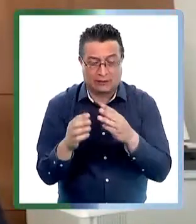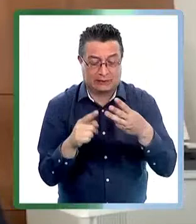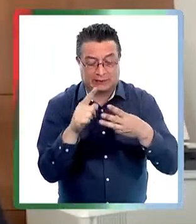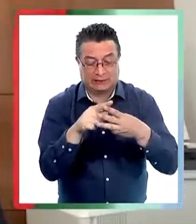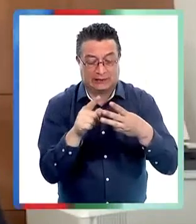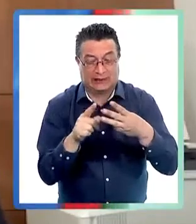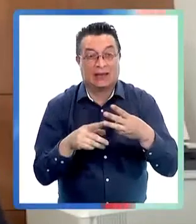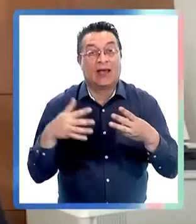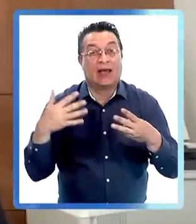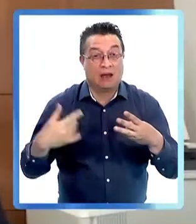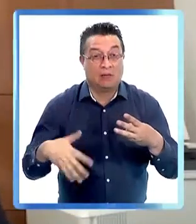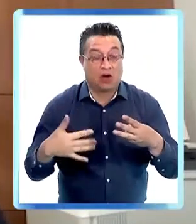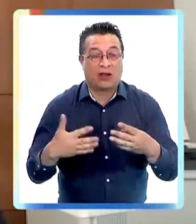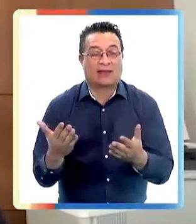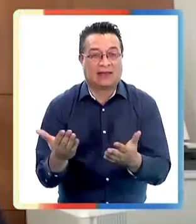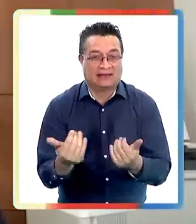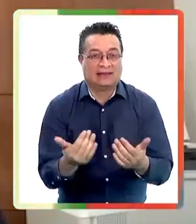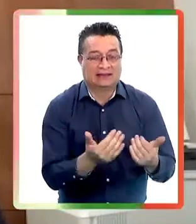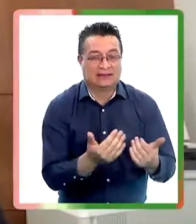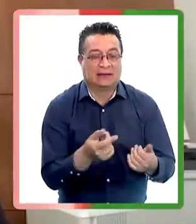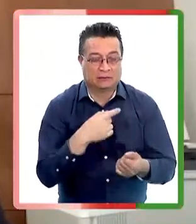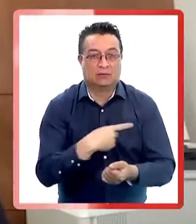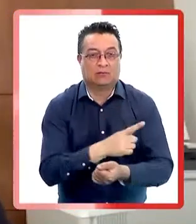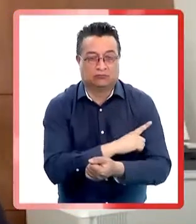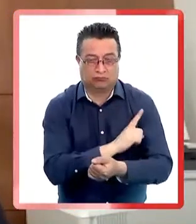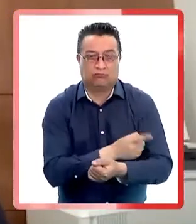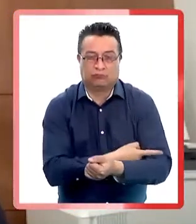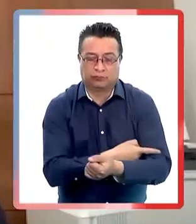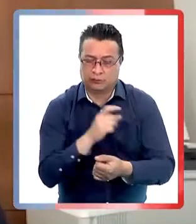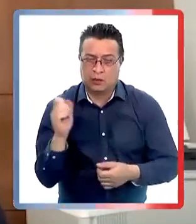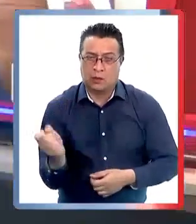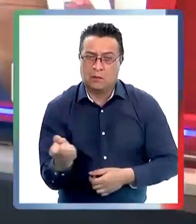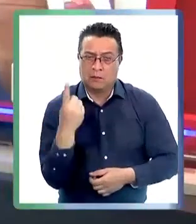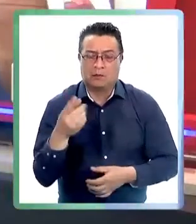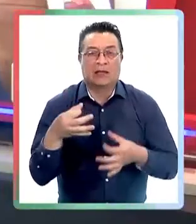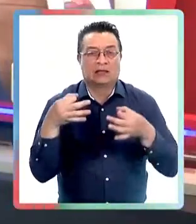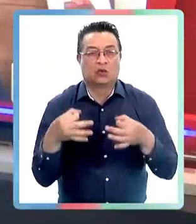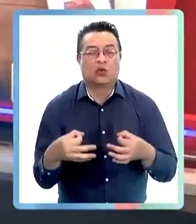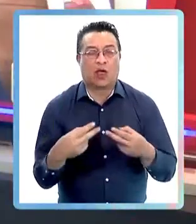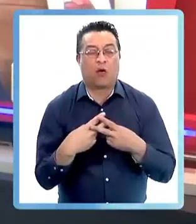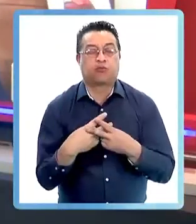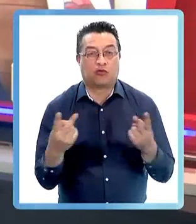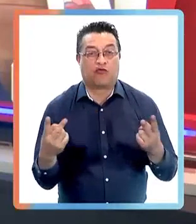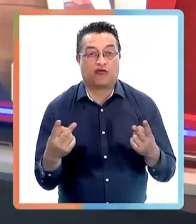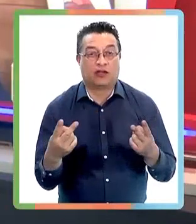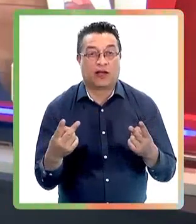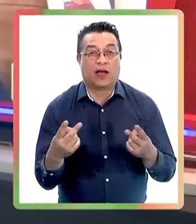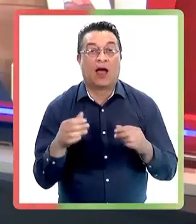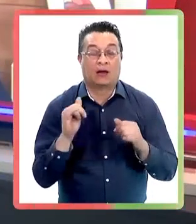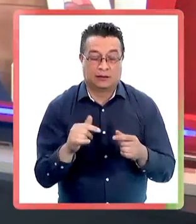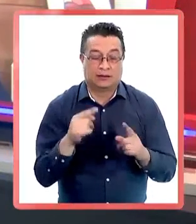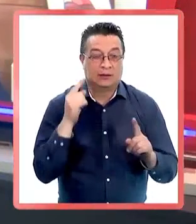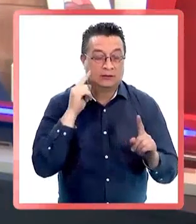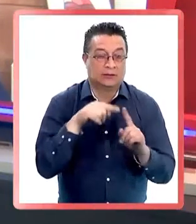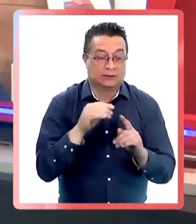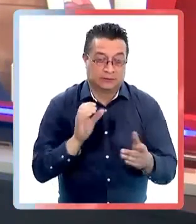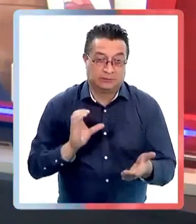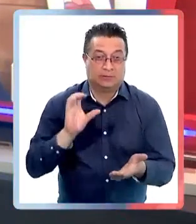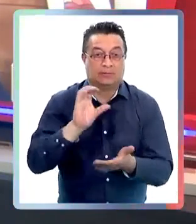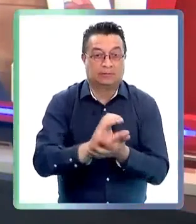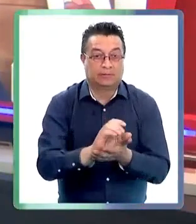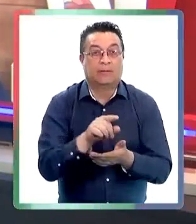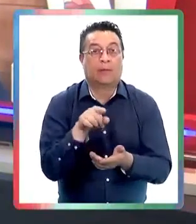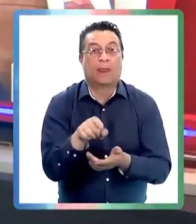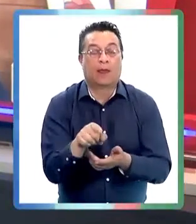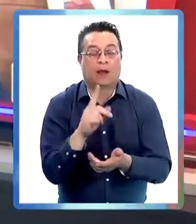3 importantes necesidades, ¿no? Fortalecer en primer lugar la seguridad pública, sin duda, para lo cual el